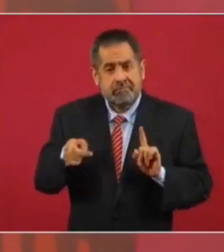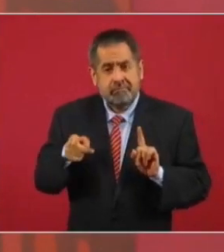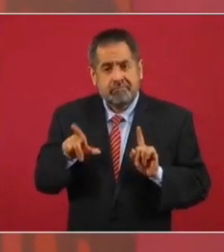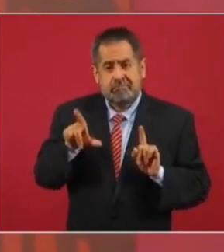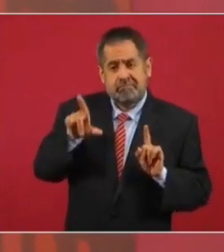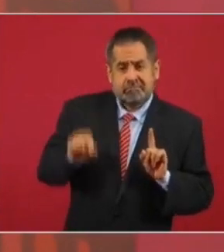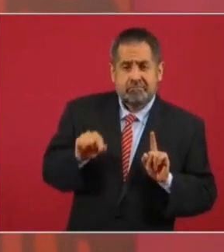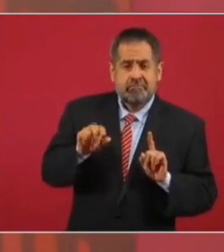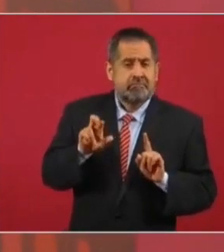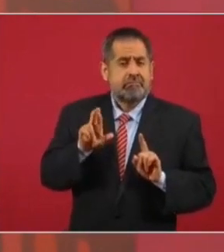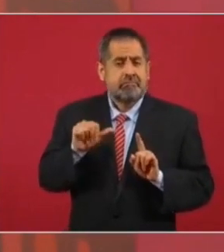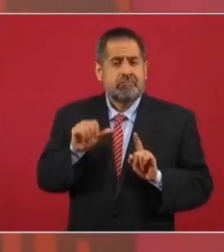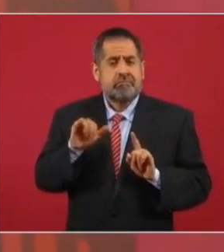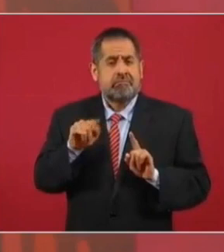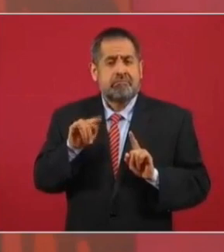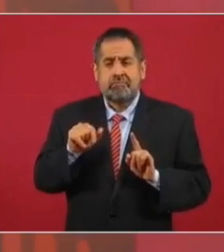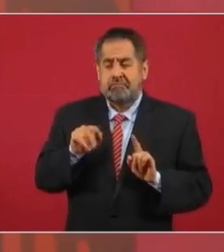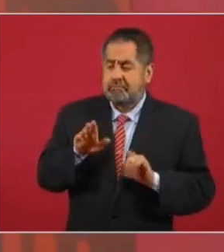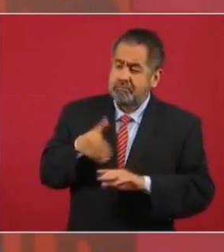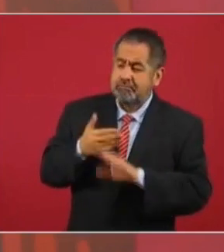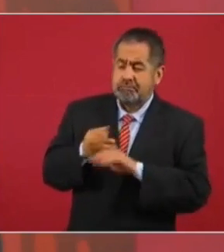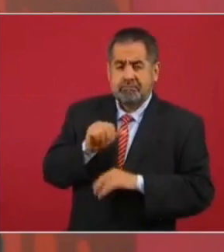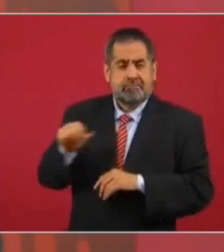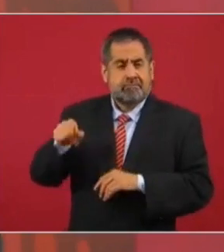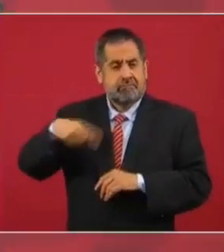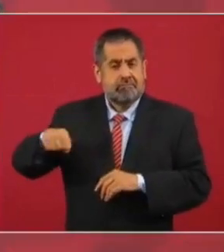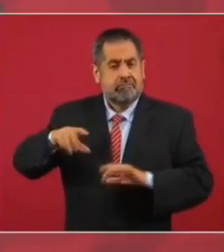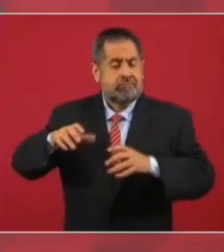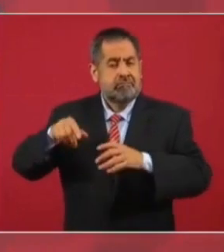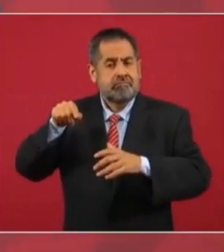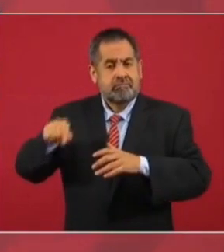manera racista en contra